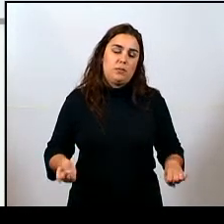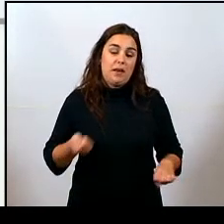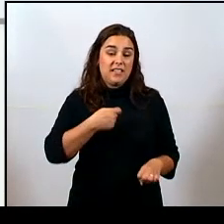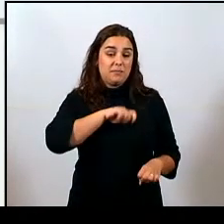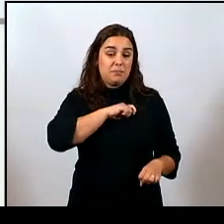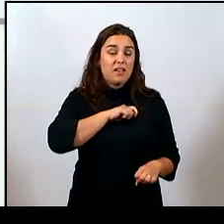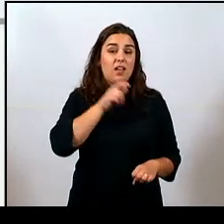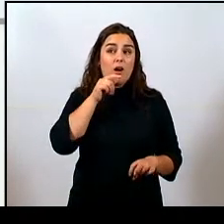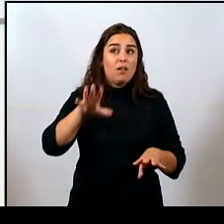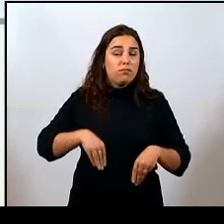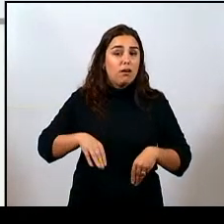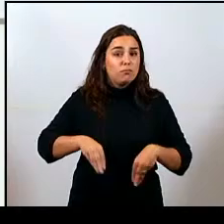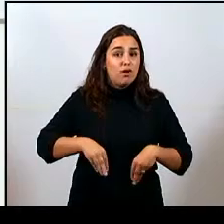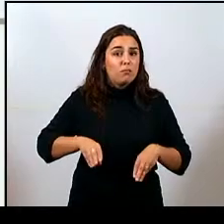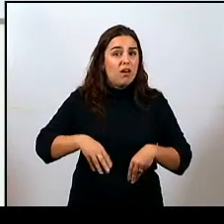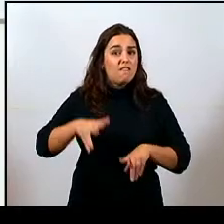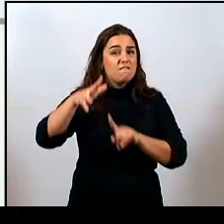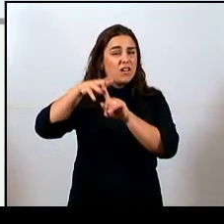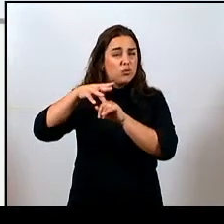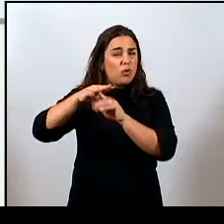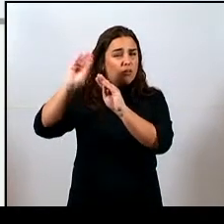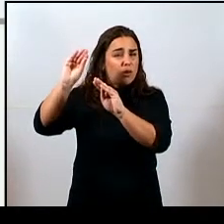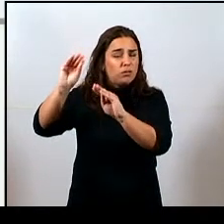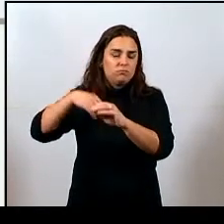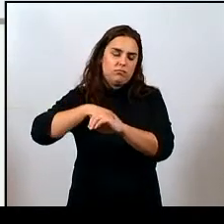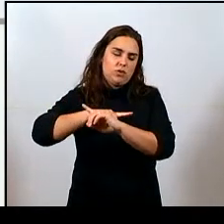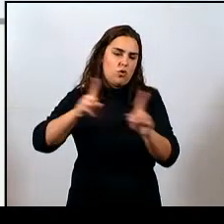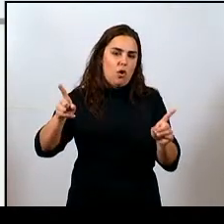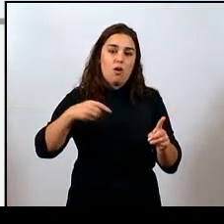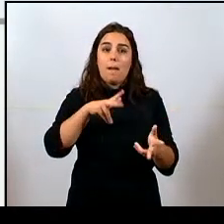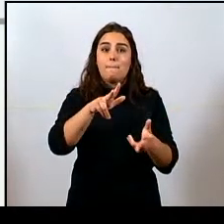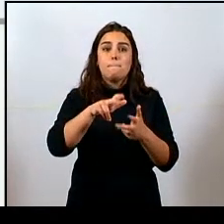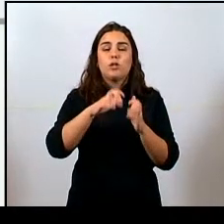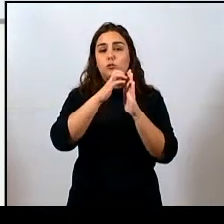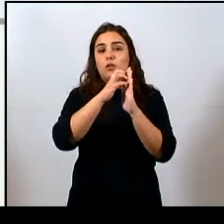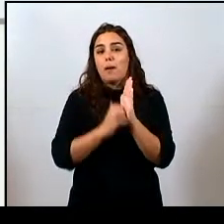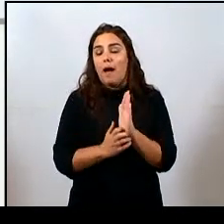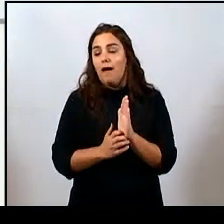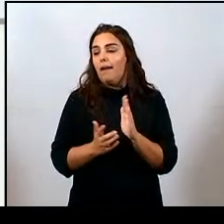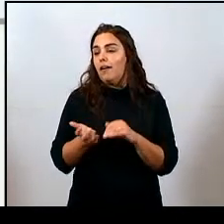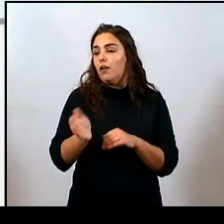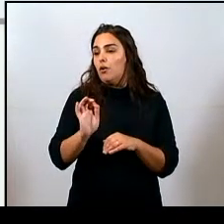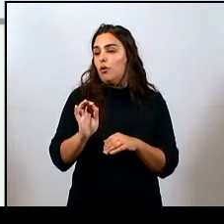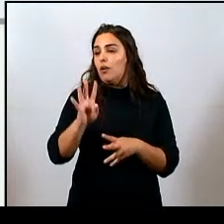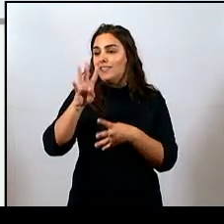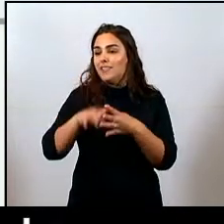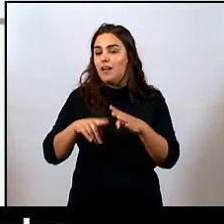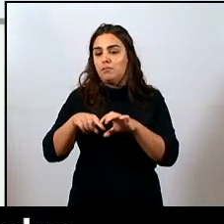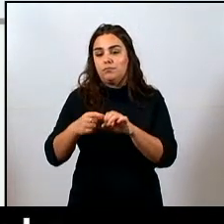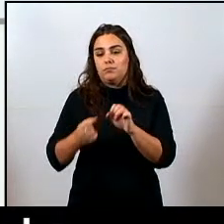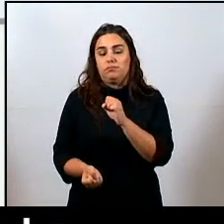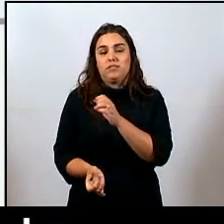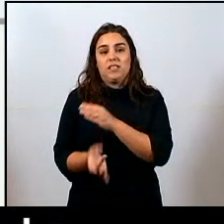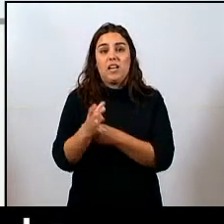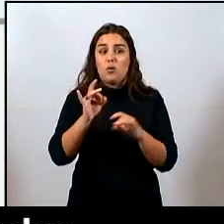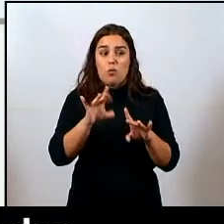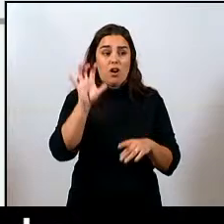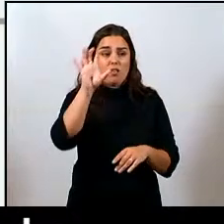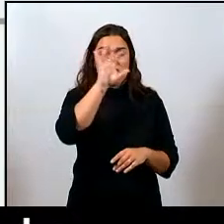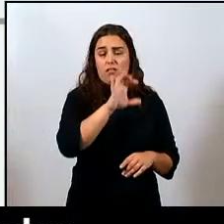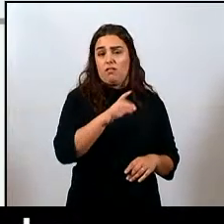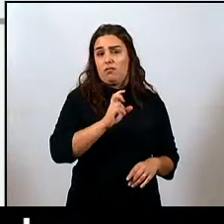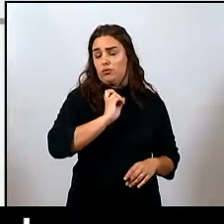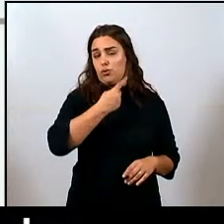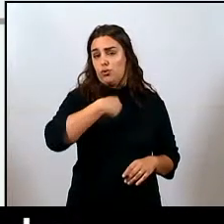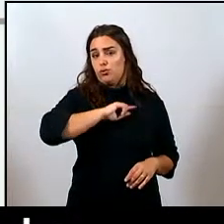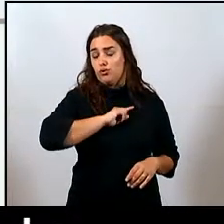seguir asumiendo la factura nacionalista. Si no os da el dinero, bajad impuestos, ayudar a los catalanes a crear puestos de trabajo como hacemos en otros lugares,